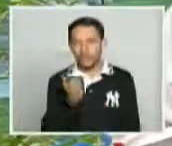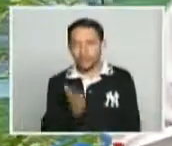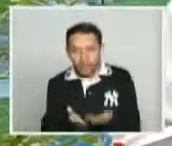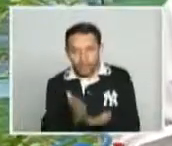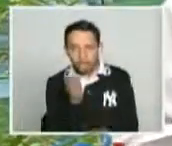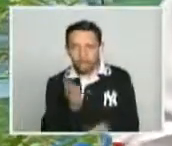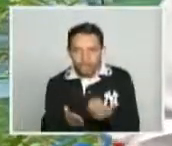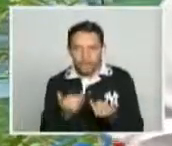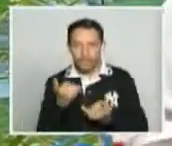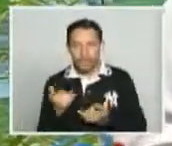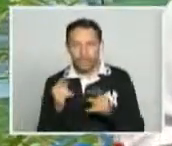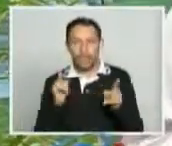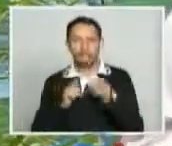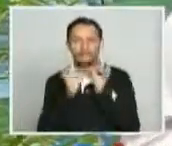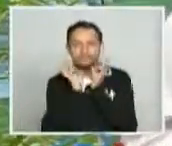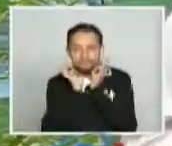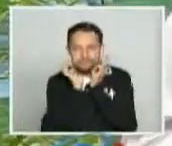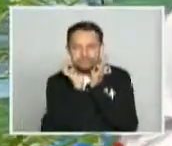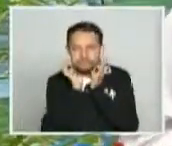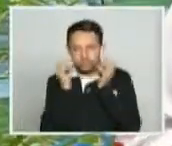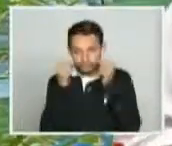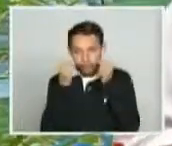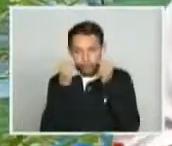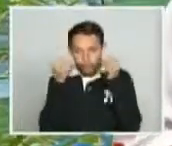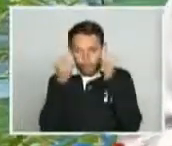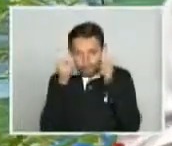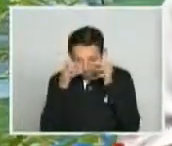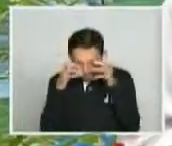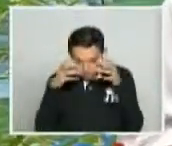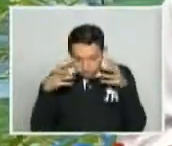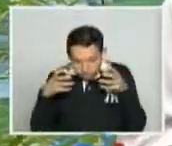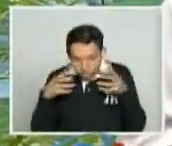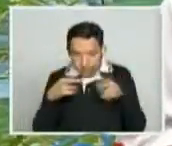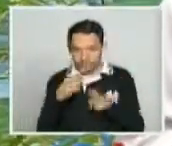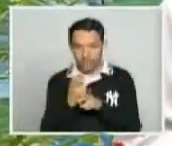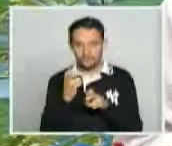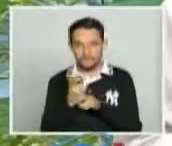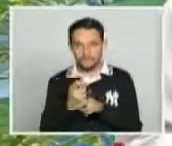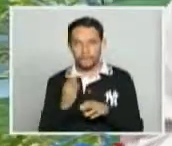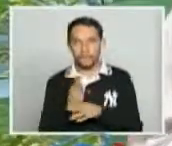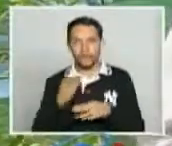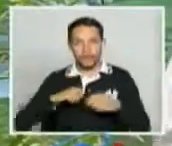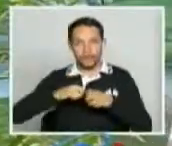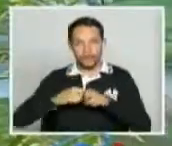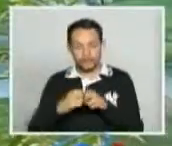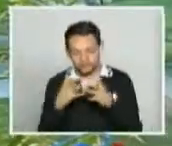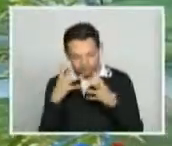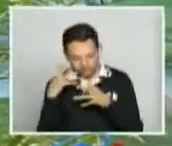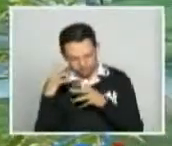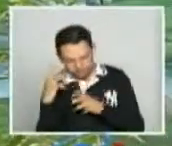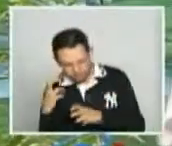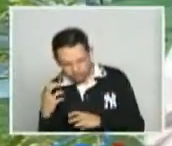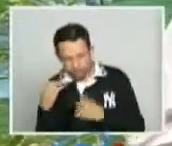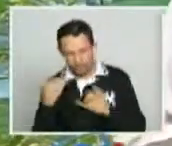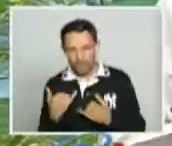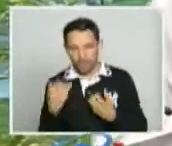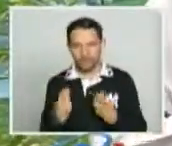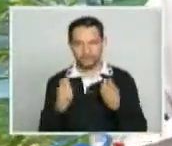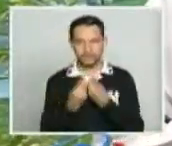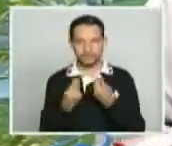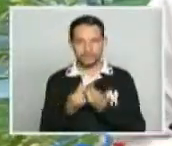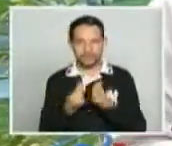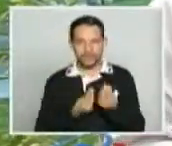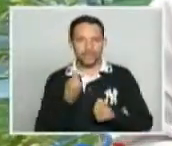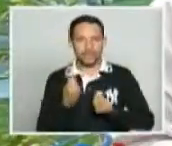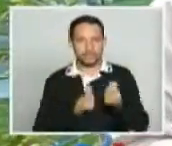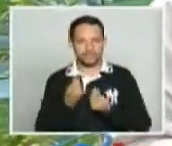tengo tiroides de esas que se me van sacando los ojos. Y hay muchas inquietudes con respecto a la tiroides. Lo primero, la tiroides